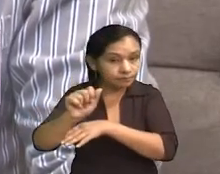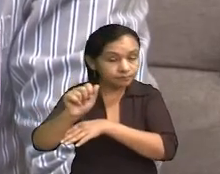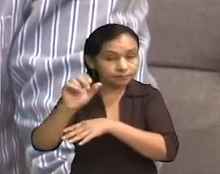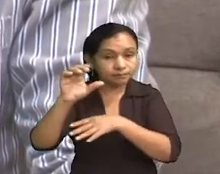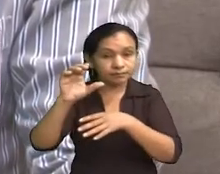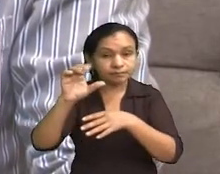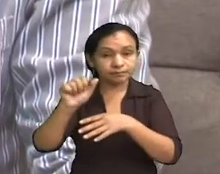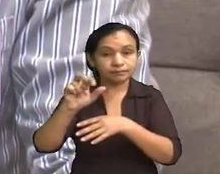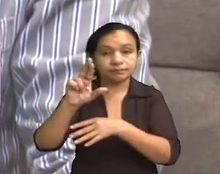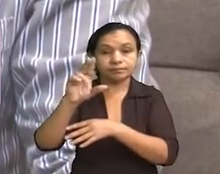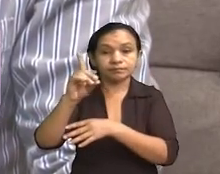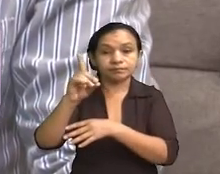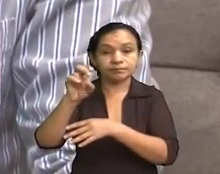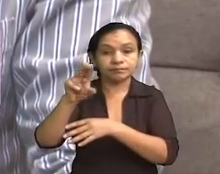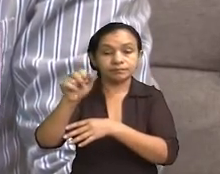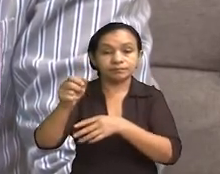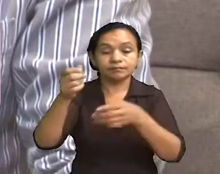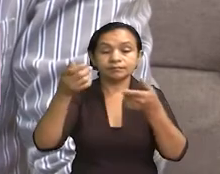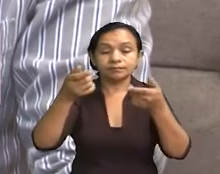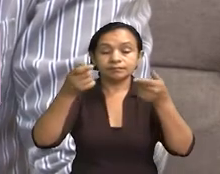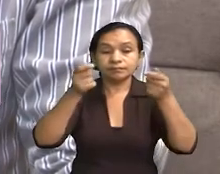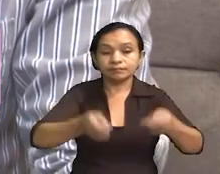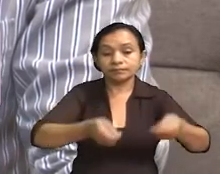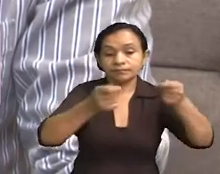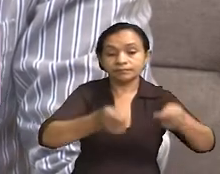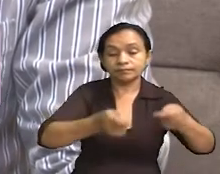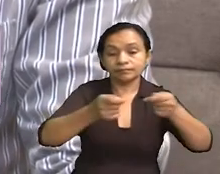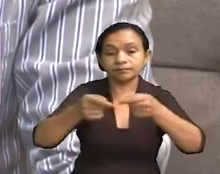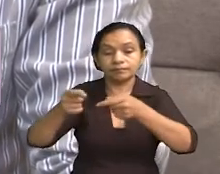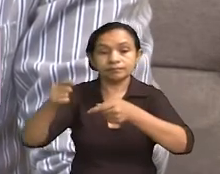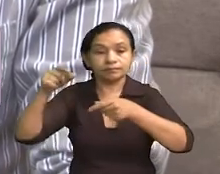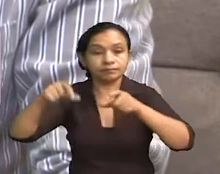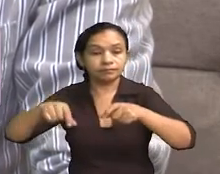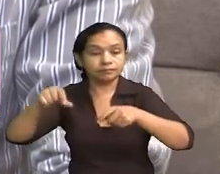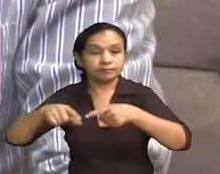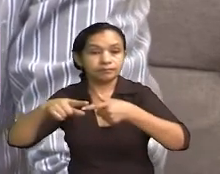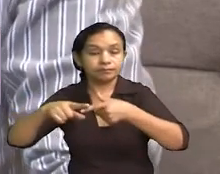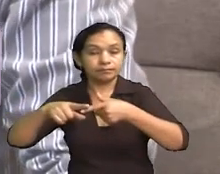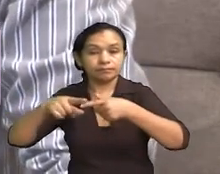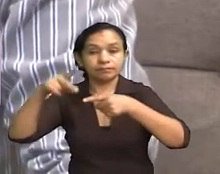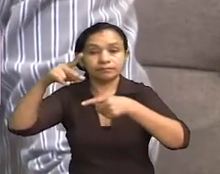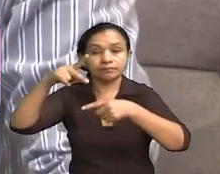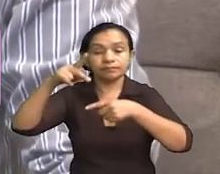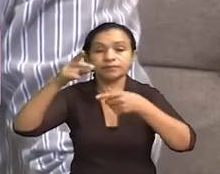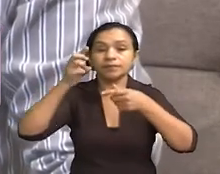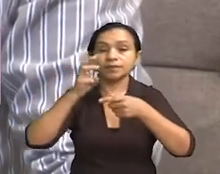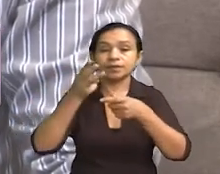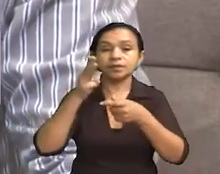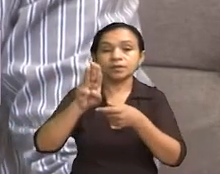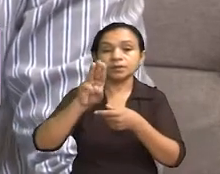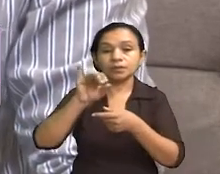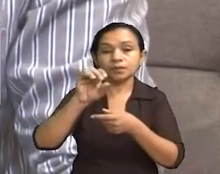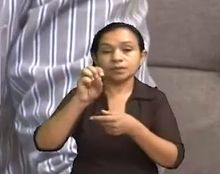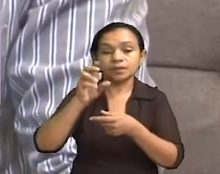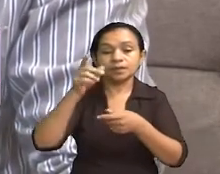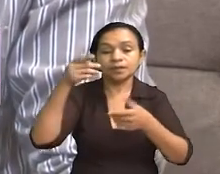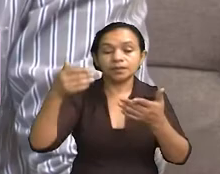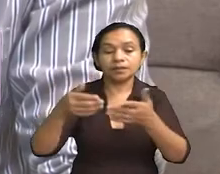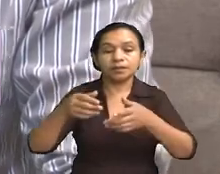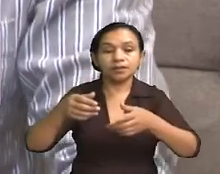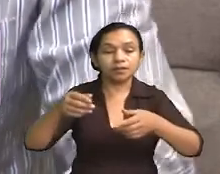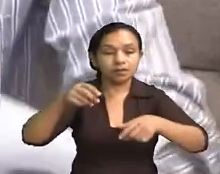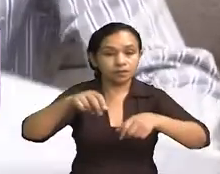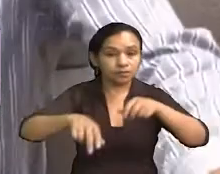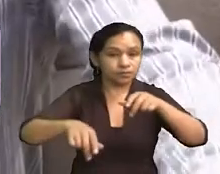Cárdenas, Colón, Granada, Malacatoya y Quilalí, el empalme de Panalí en Huihuilí, es decir, en Nueva Segovia. Y